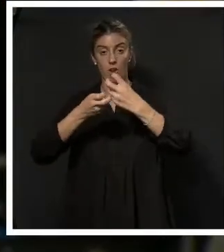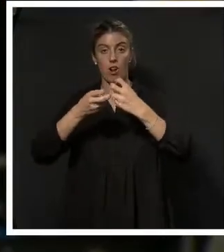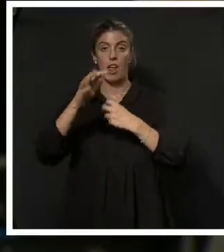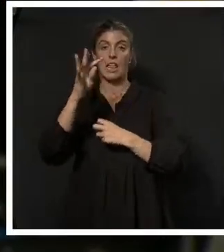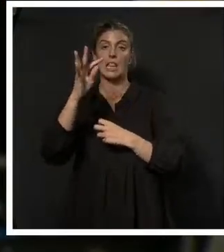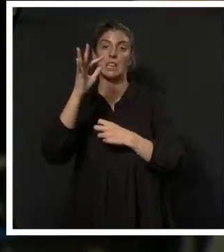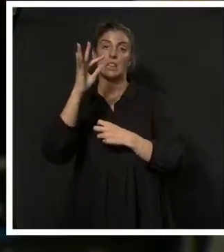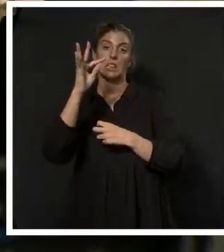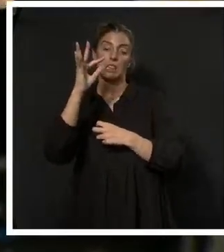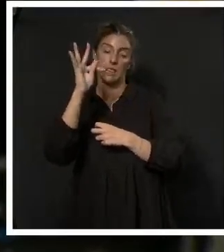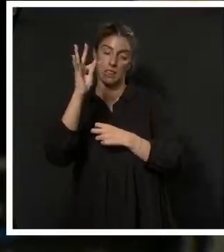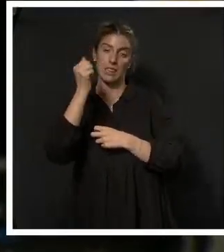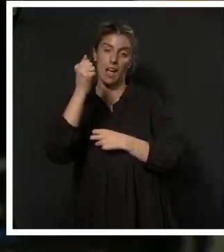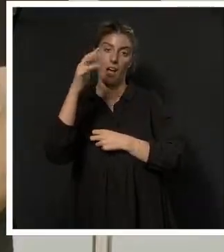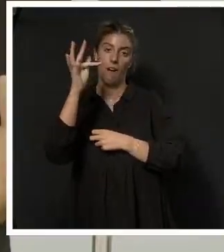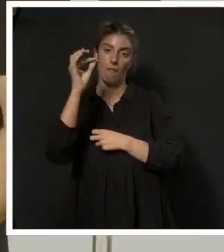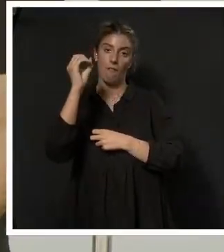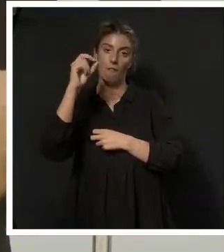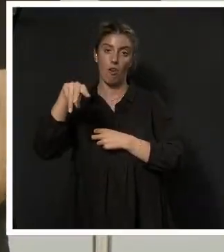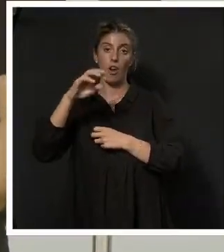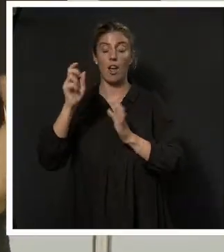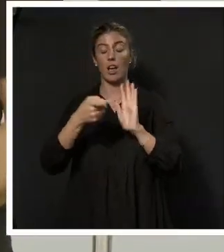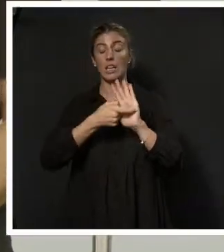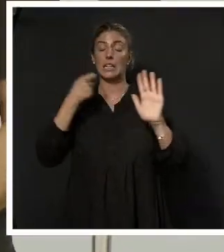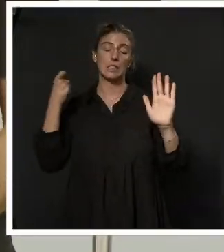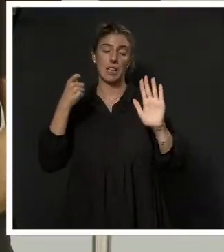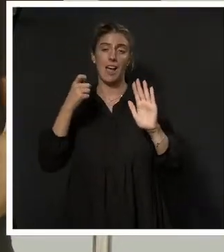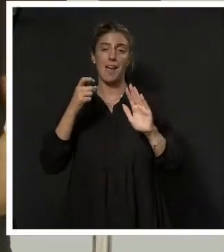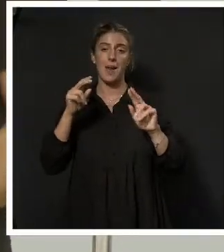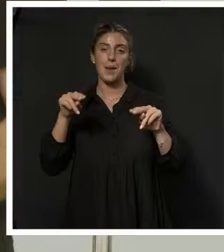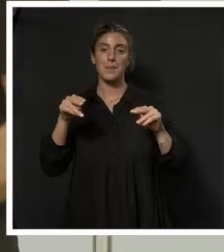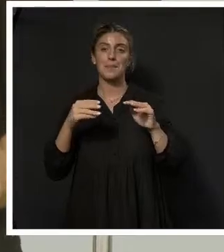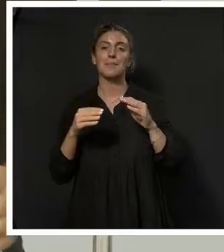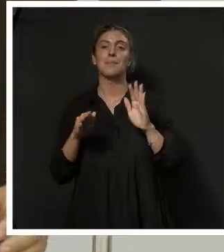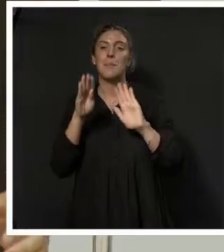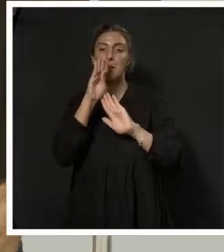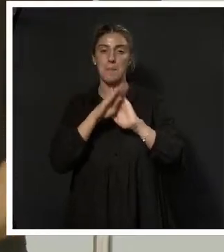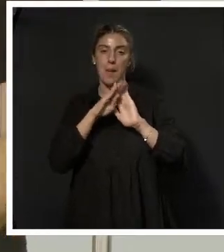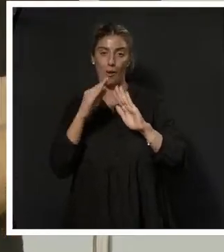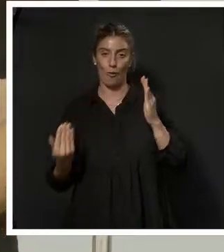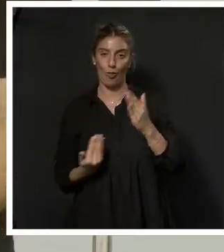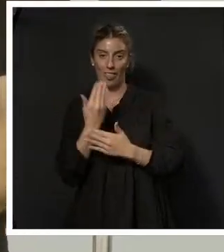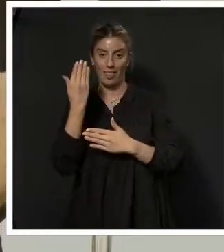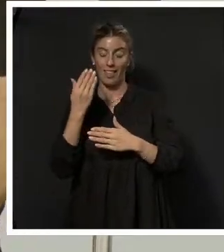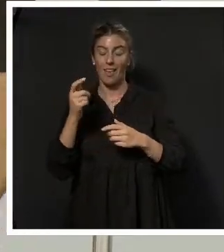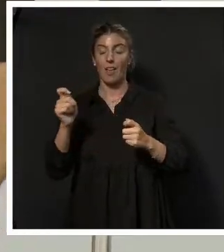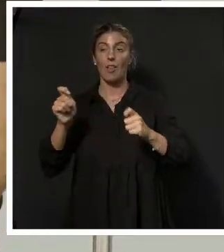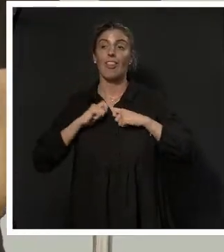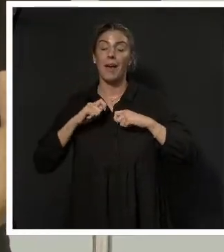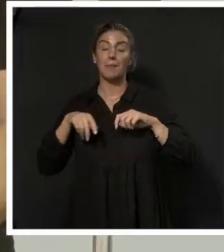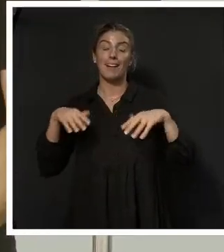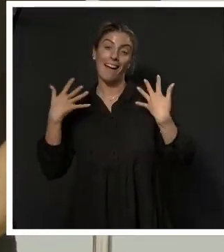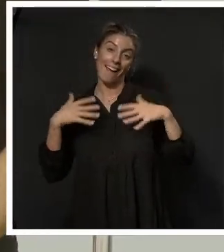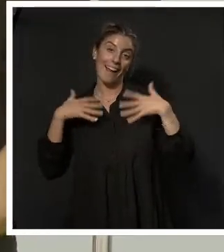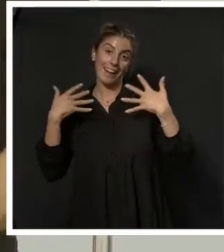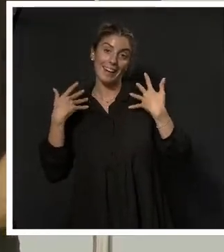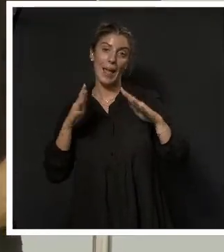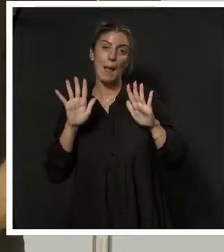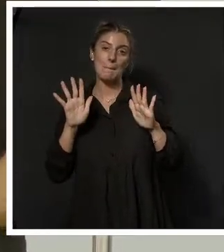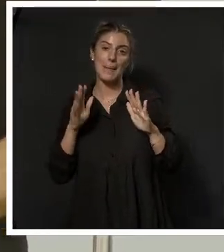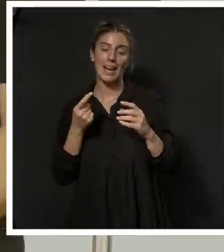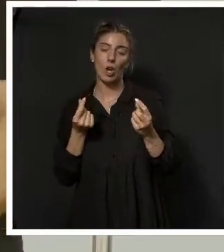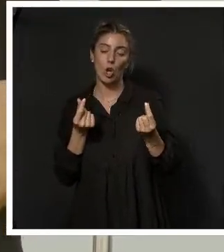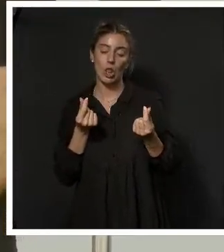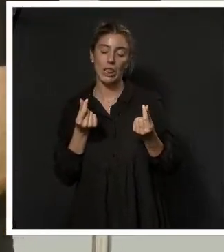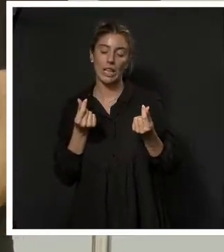a tafona quitar o menudo día que me daba vueltas alegrías pero era cambiar